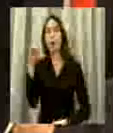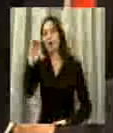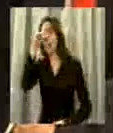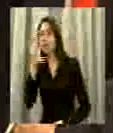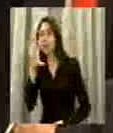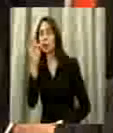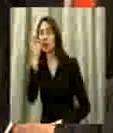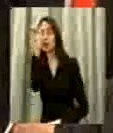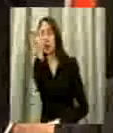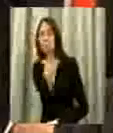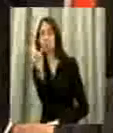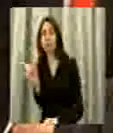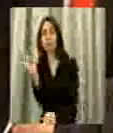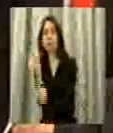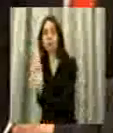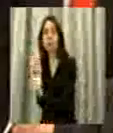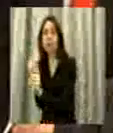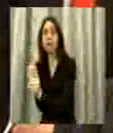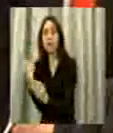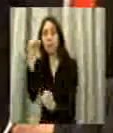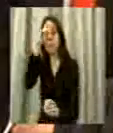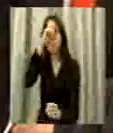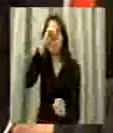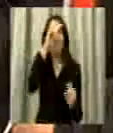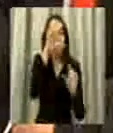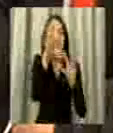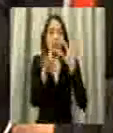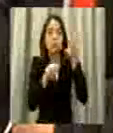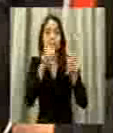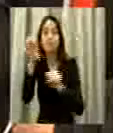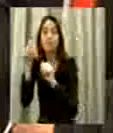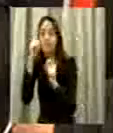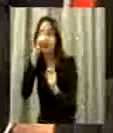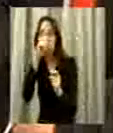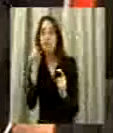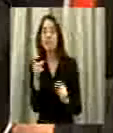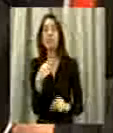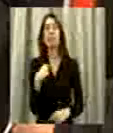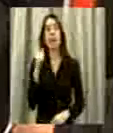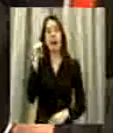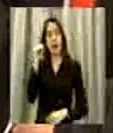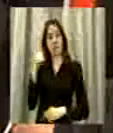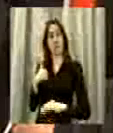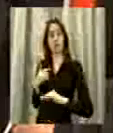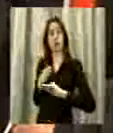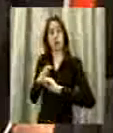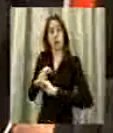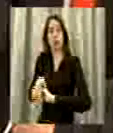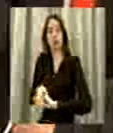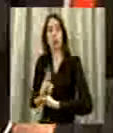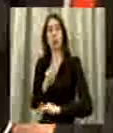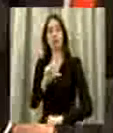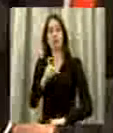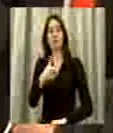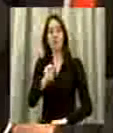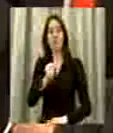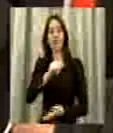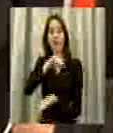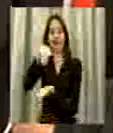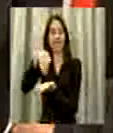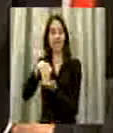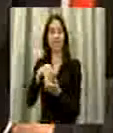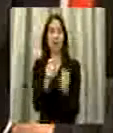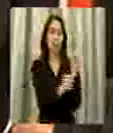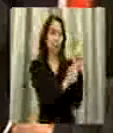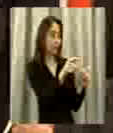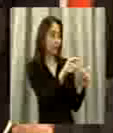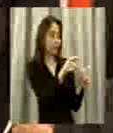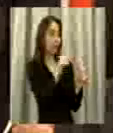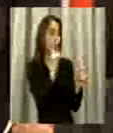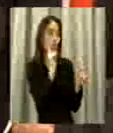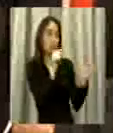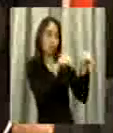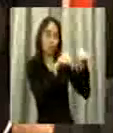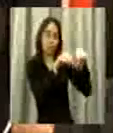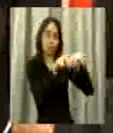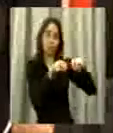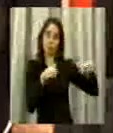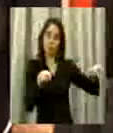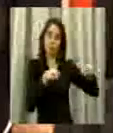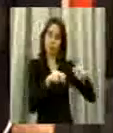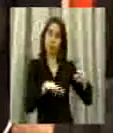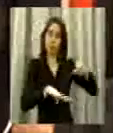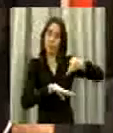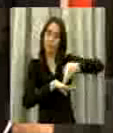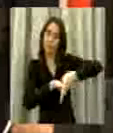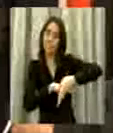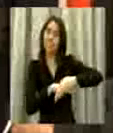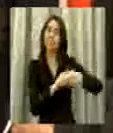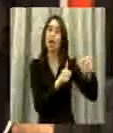encontrar trabajadores. Ayer estuve en La Vega Central. Aquí hay algunos amigos míos de La Vega que nos están